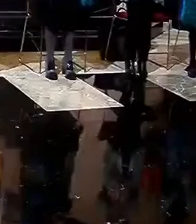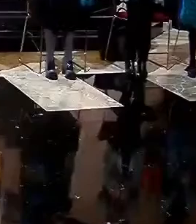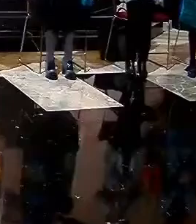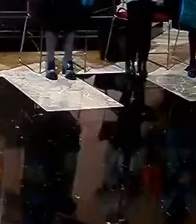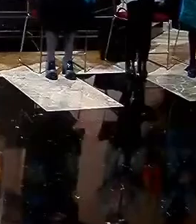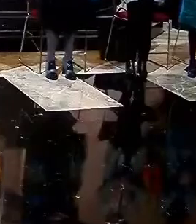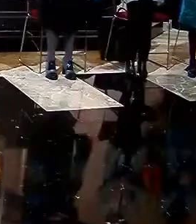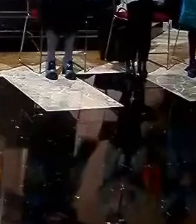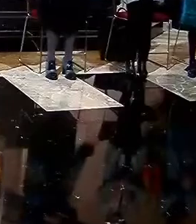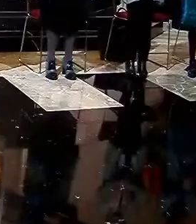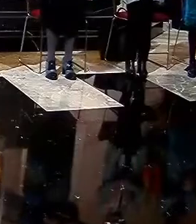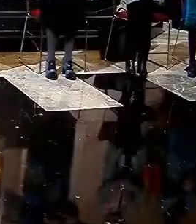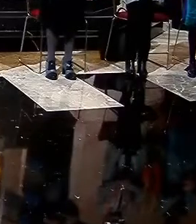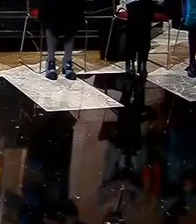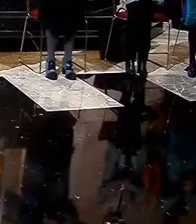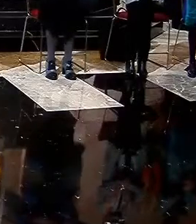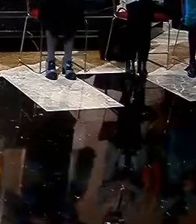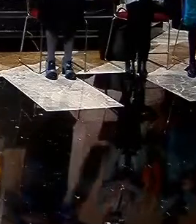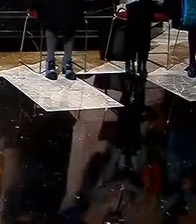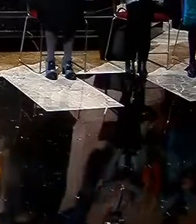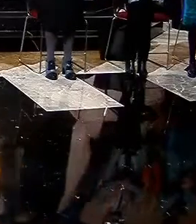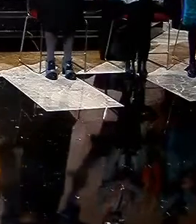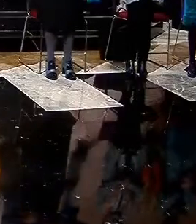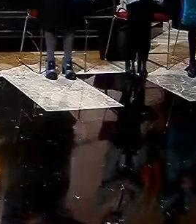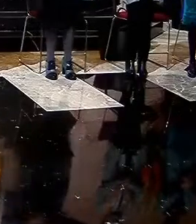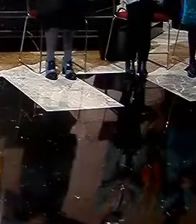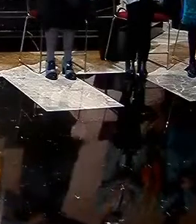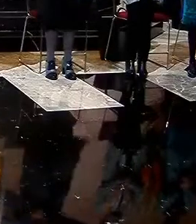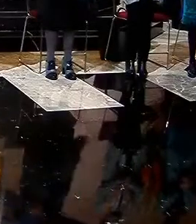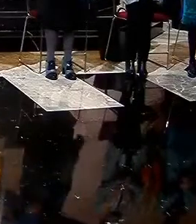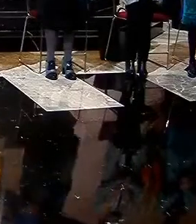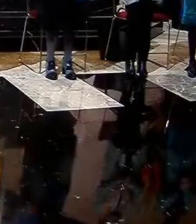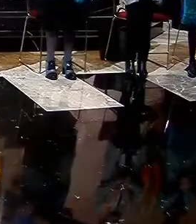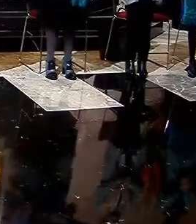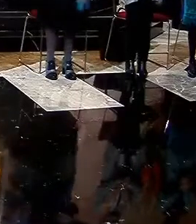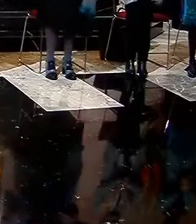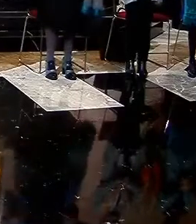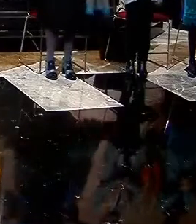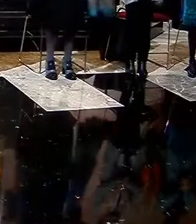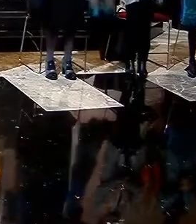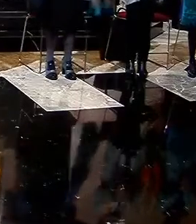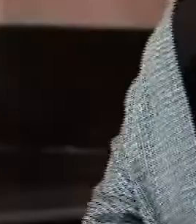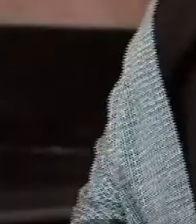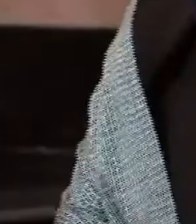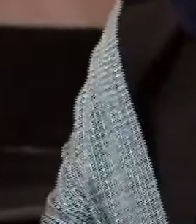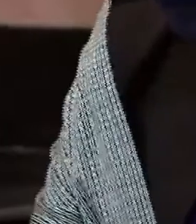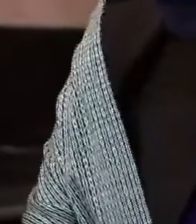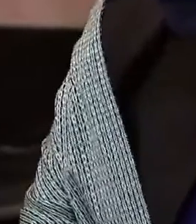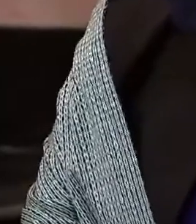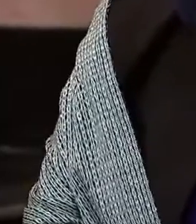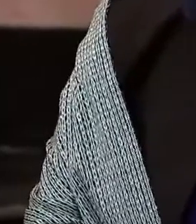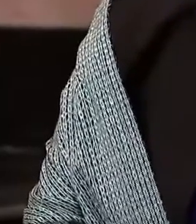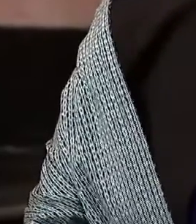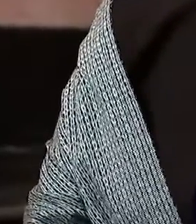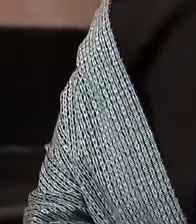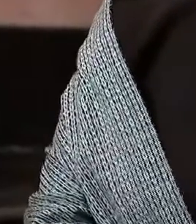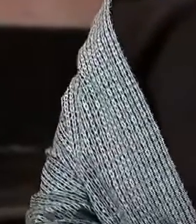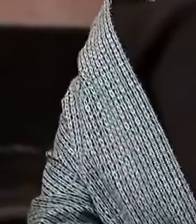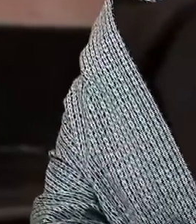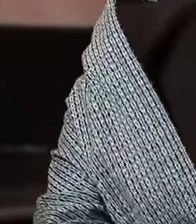La directora general de la Lotería Nacional, licenciada Margarita González Sarabia.